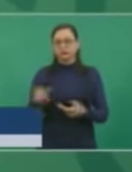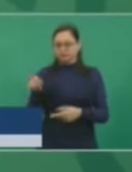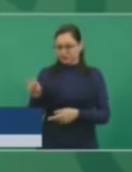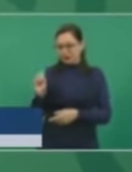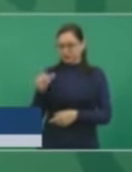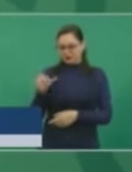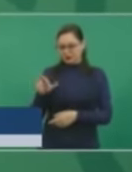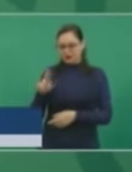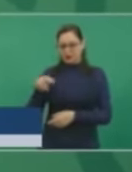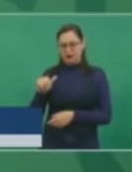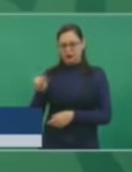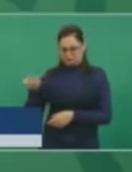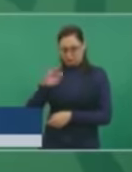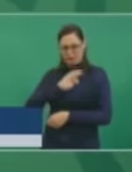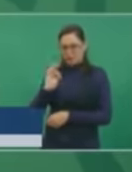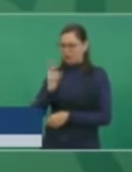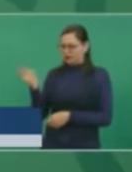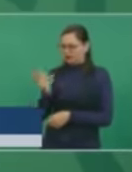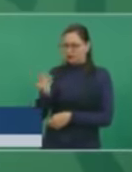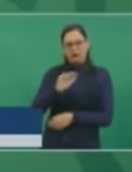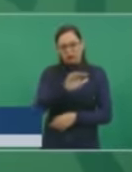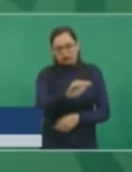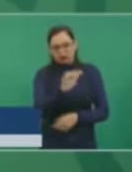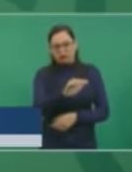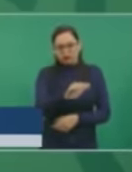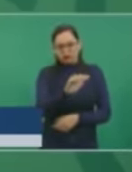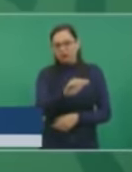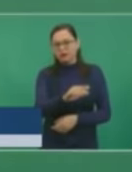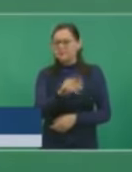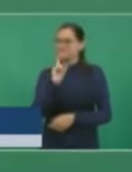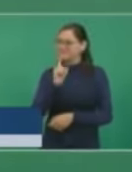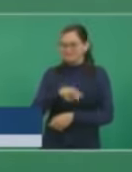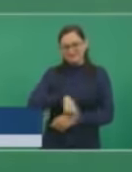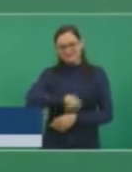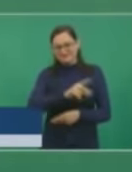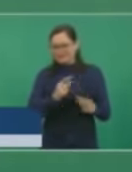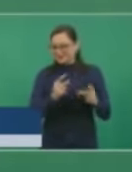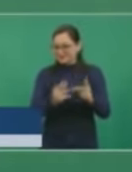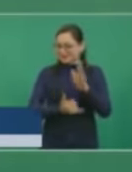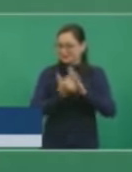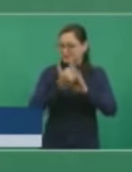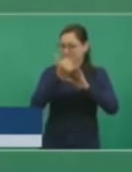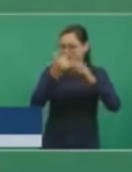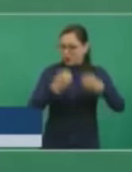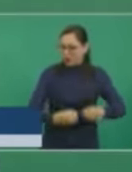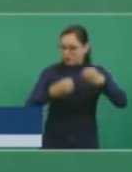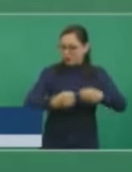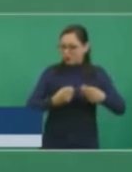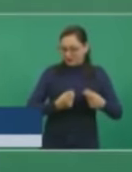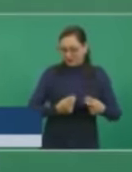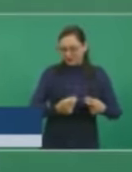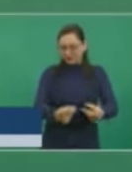Justicia para que la Corte diga si ese decreto o ese acuerdo efectivamente nos está conculcando las facultades que